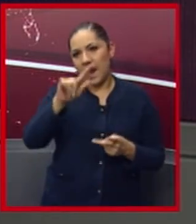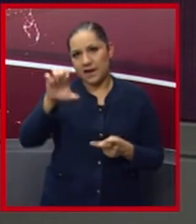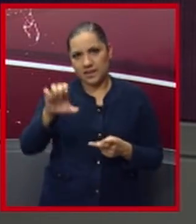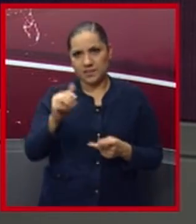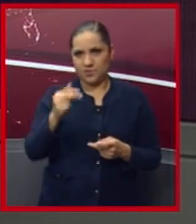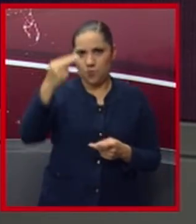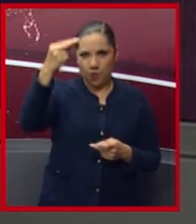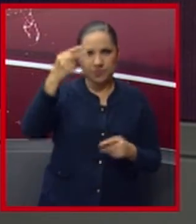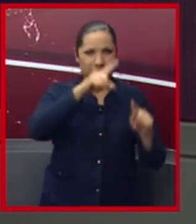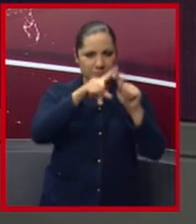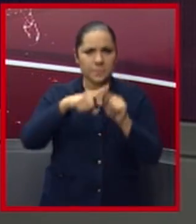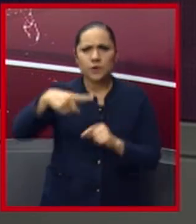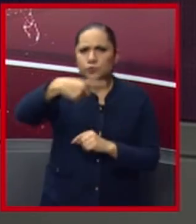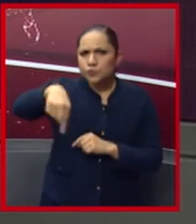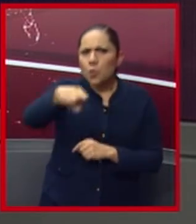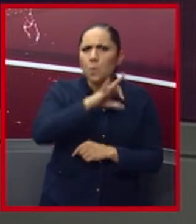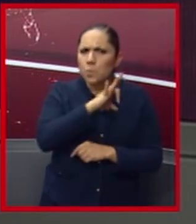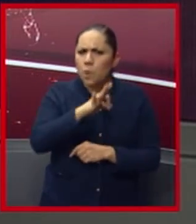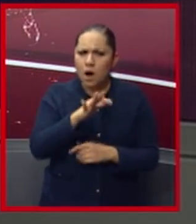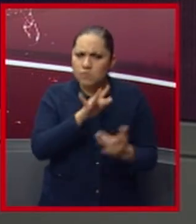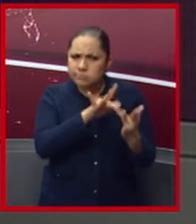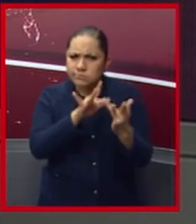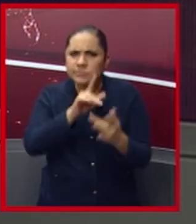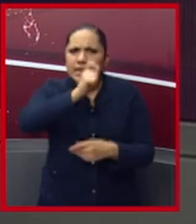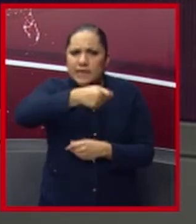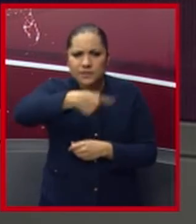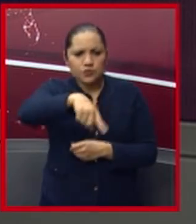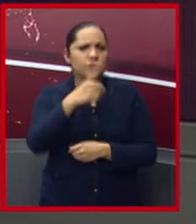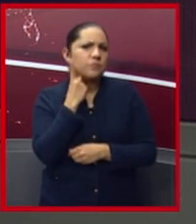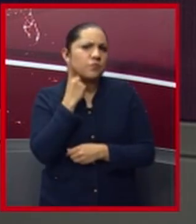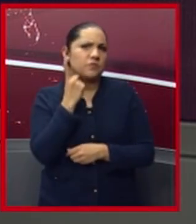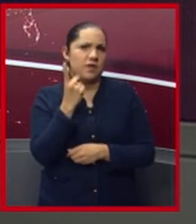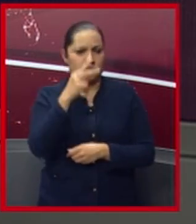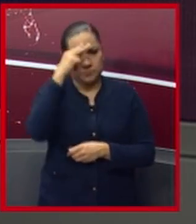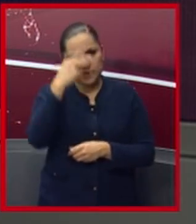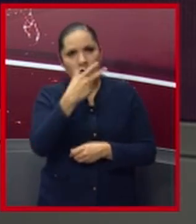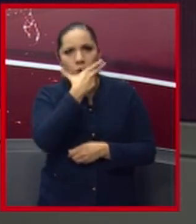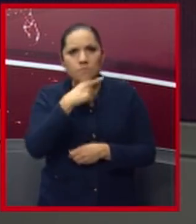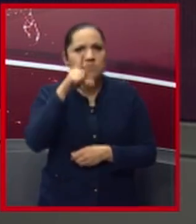posibilidad de que se acerquen al trabajo de nuestro gobierno mexicano. Continuamos con Noticias del Congreso.